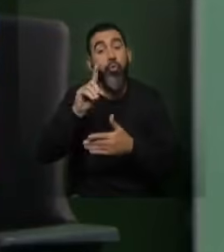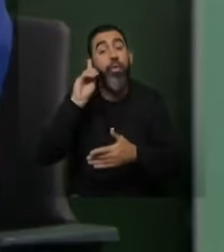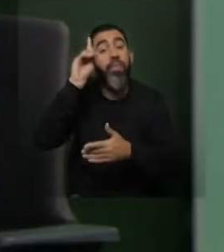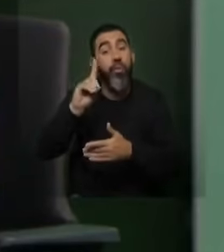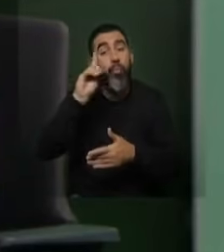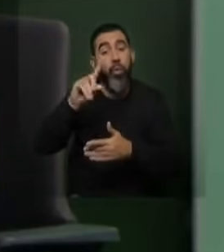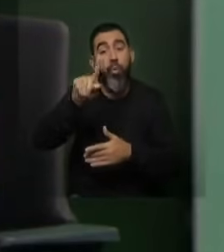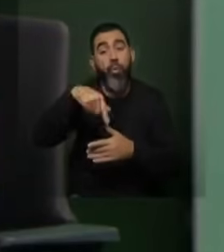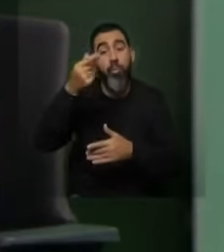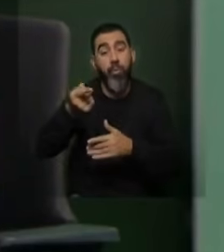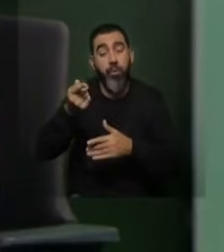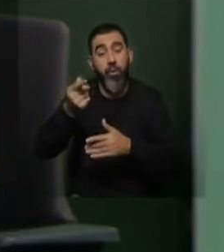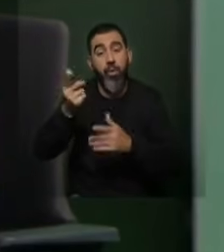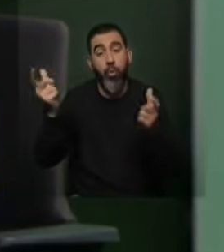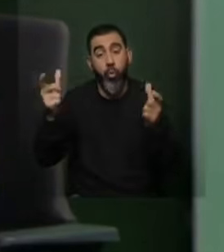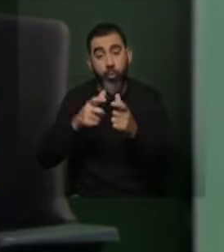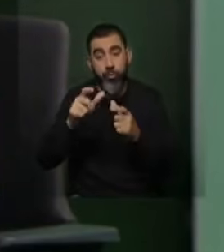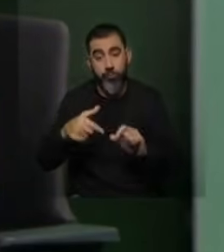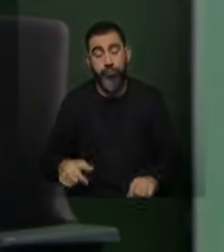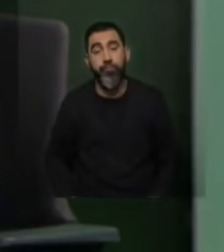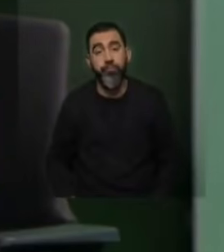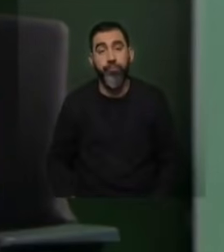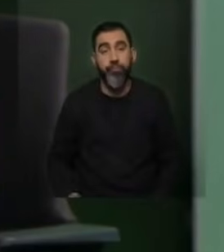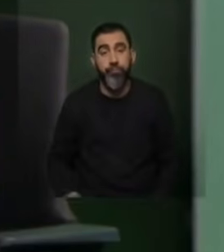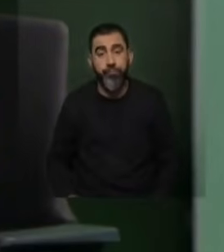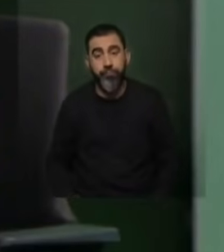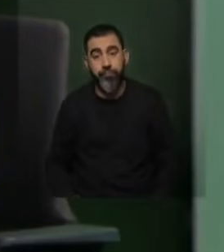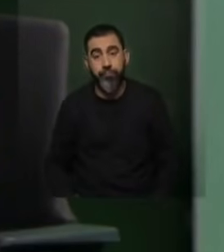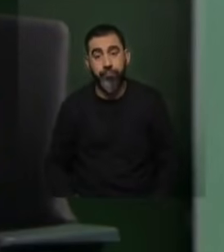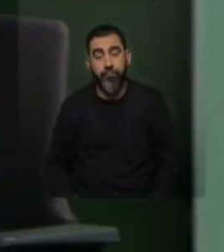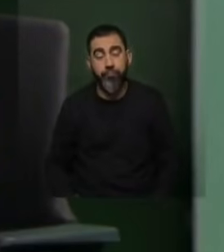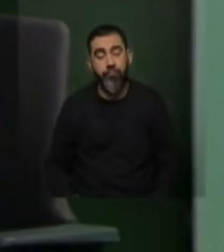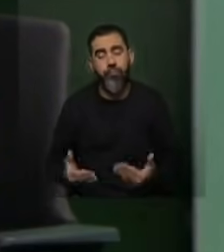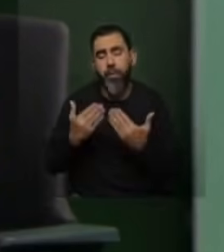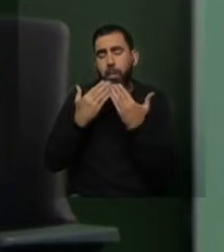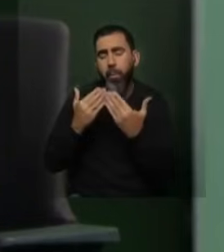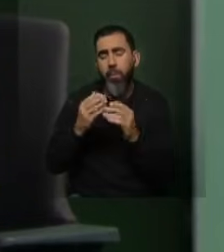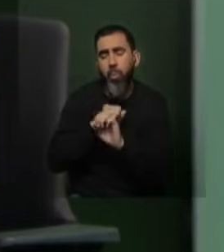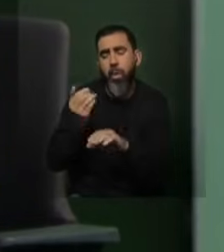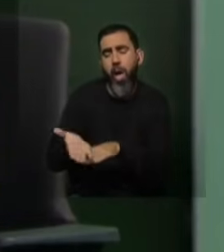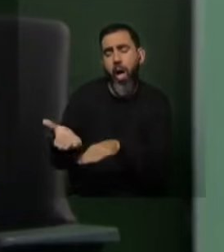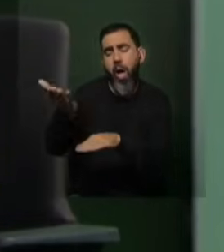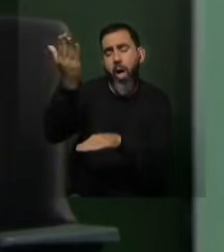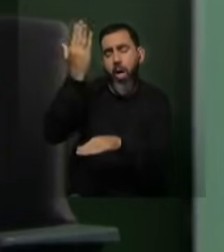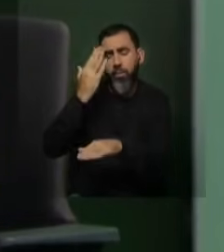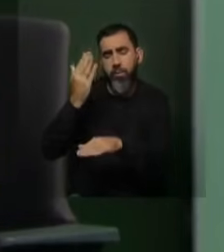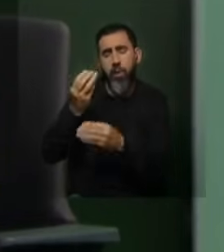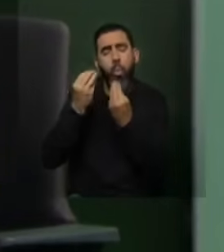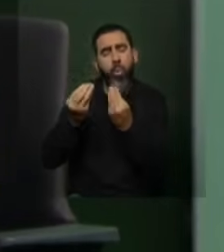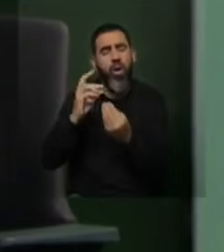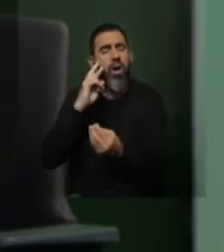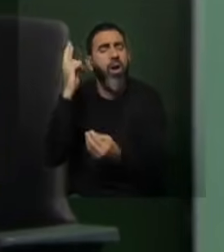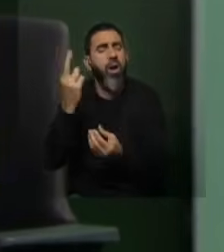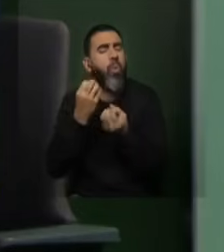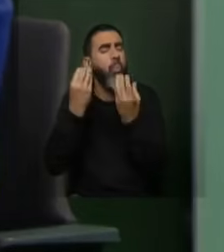plenario de la cámara después de haber pasado por comisión está perfecto usted decía Bueno una batería de preguntas que la podían haber hecho hace mucho tiempo Cuál es la rareza